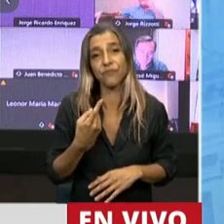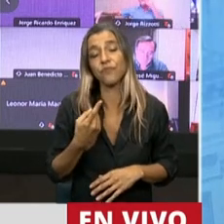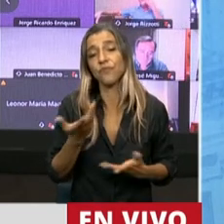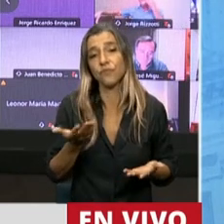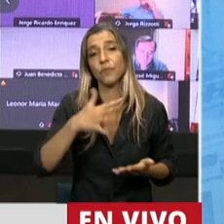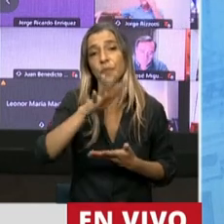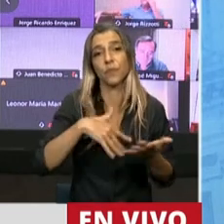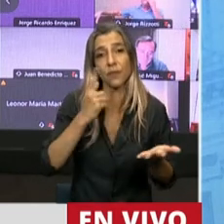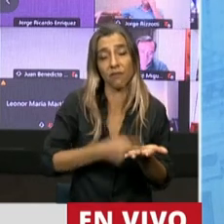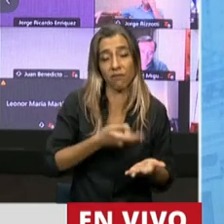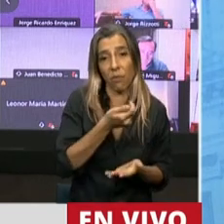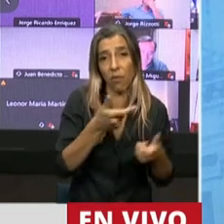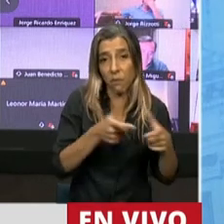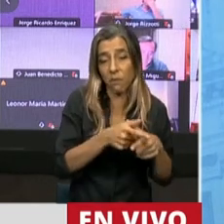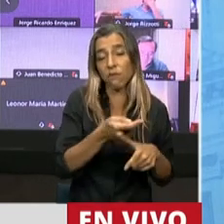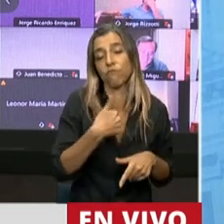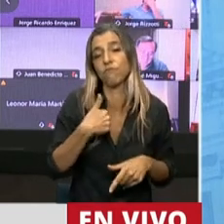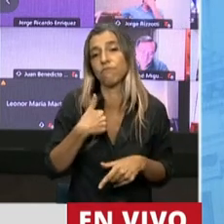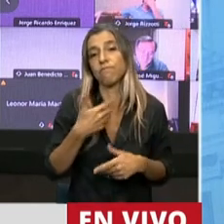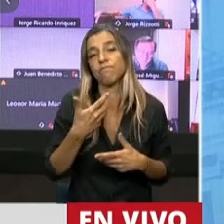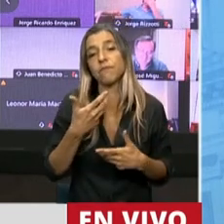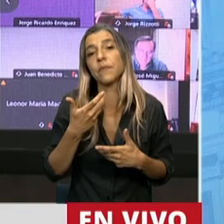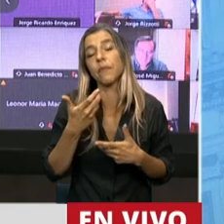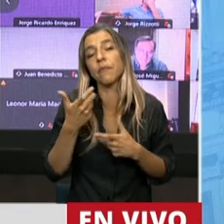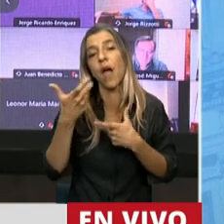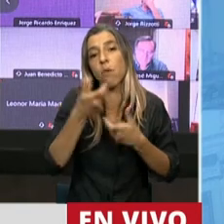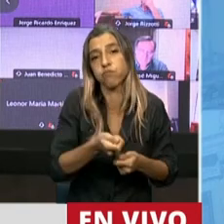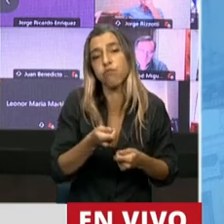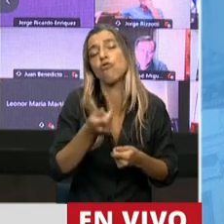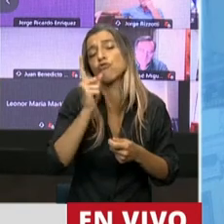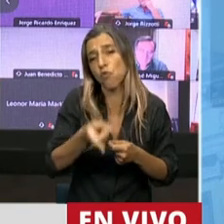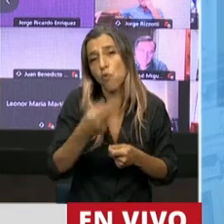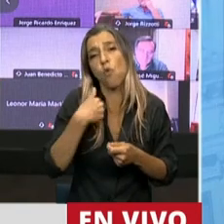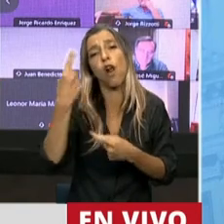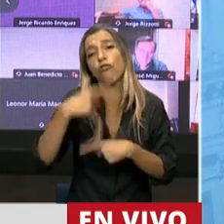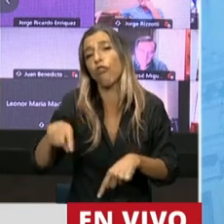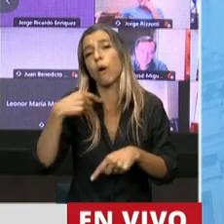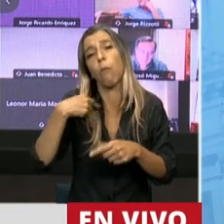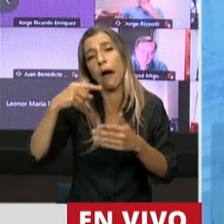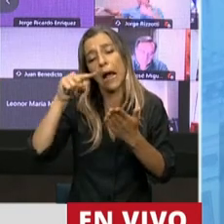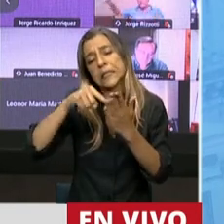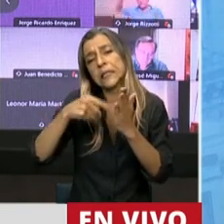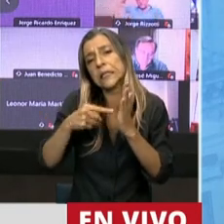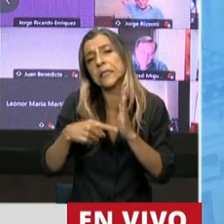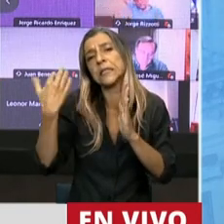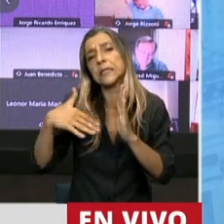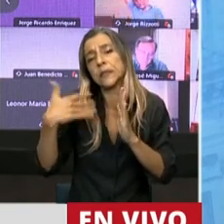minoría, creemos que hay muchas cosas que observar. Y quiero terminar con esto, señor